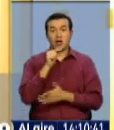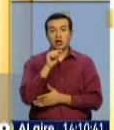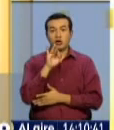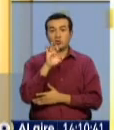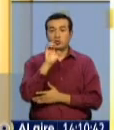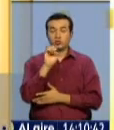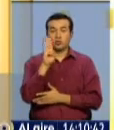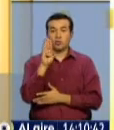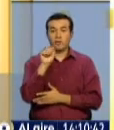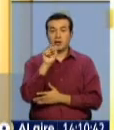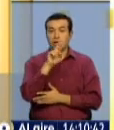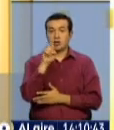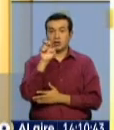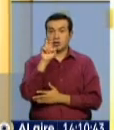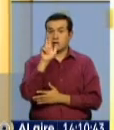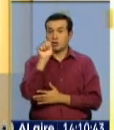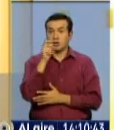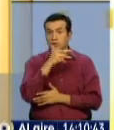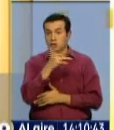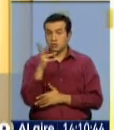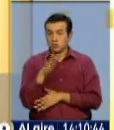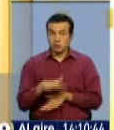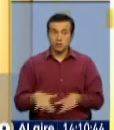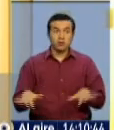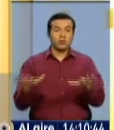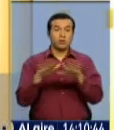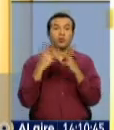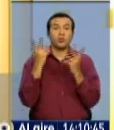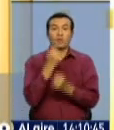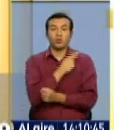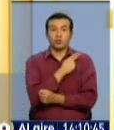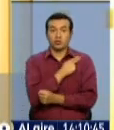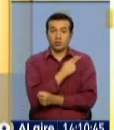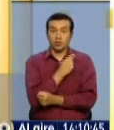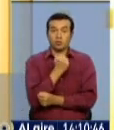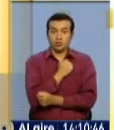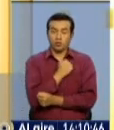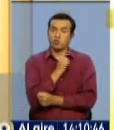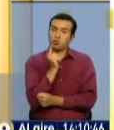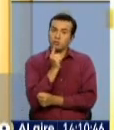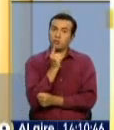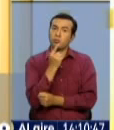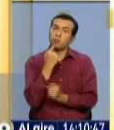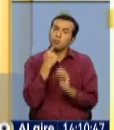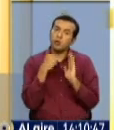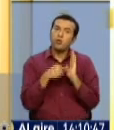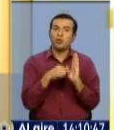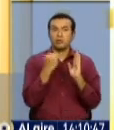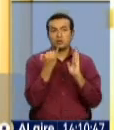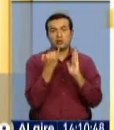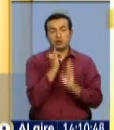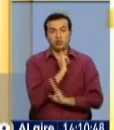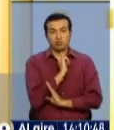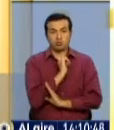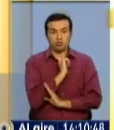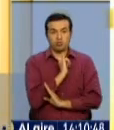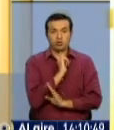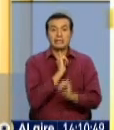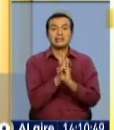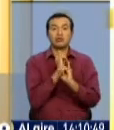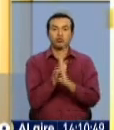de que por lo menos si no podemos aquí tener una universidad, tener un instituto tecnológico superior, en lo que